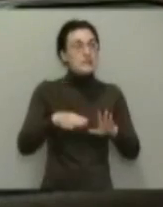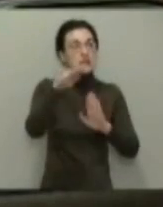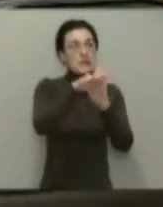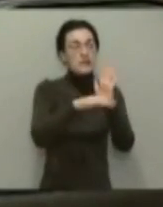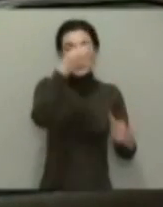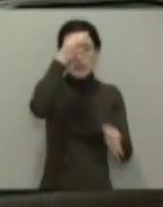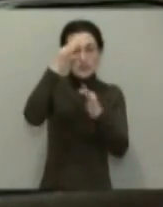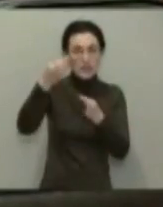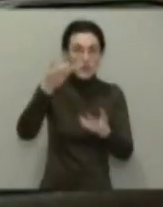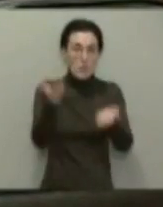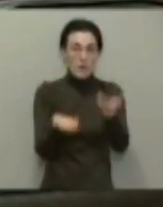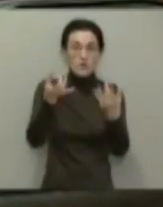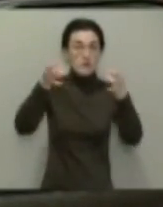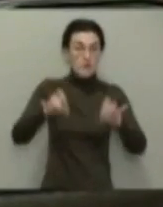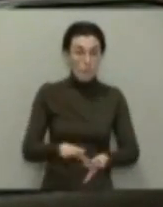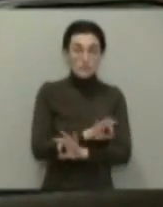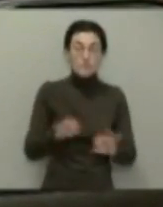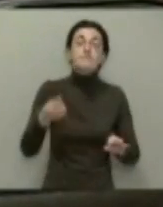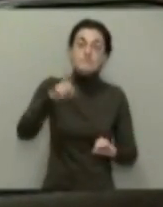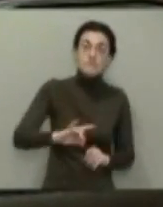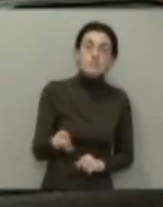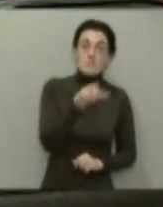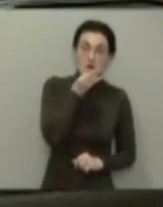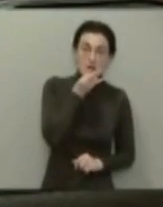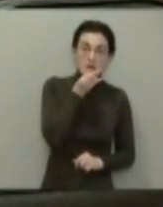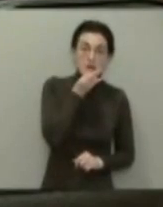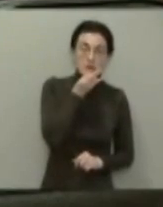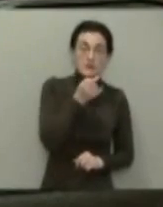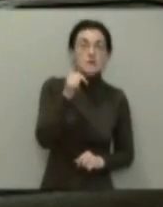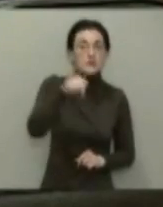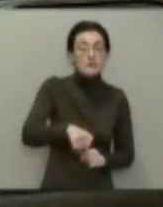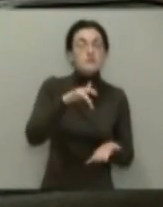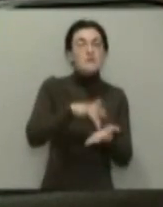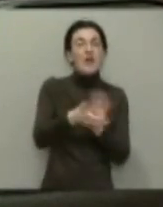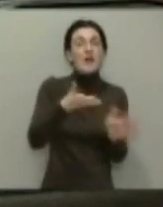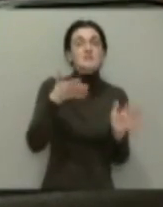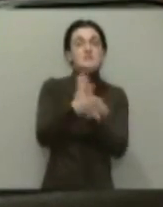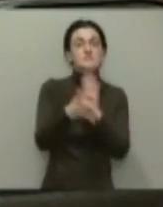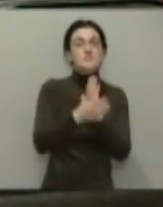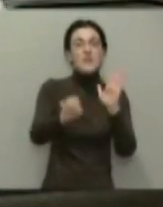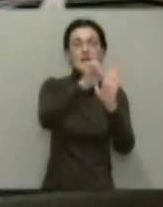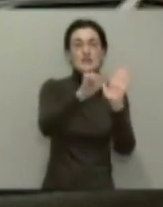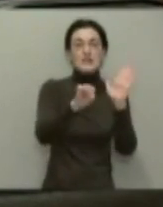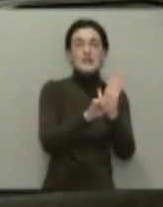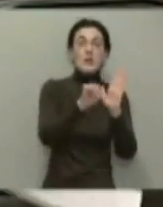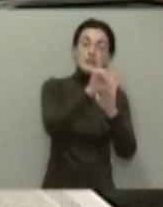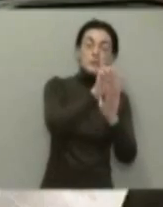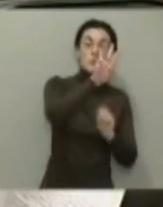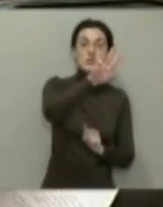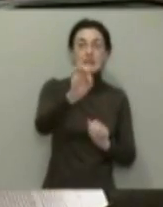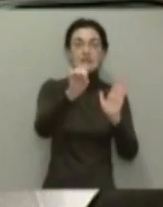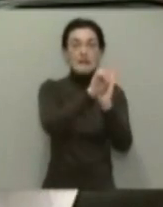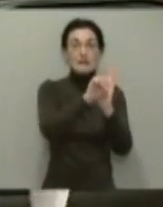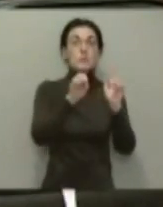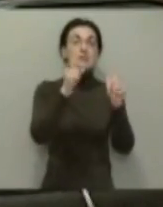valorativo ninguno, nos estaríamos equivocando. Aquí se ha citado antes dos artículos, el artículo 30 y el artículo 37 de la Ley General